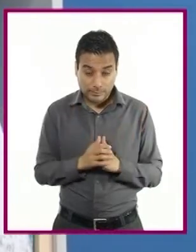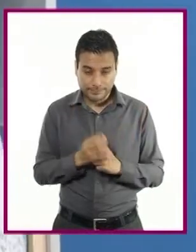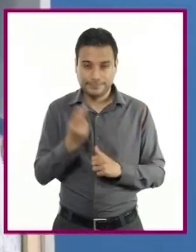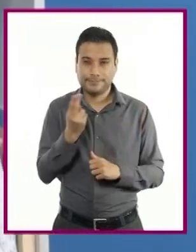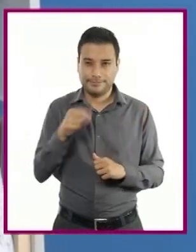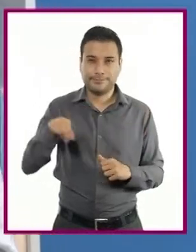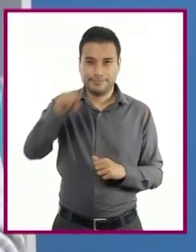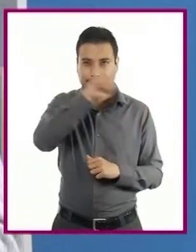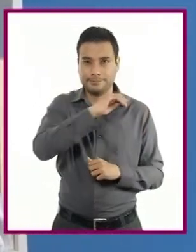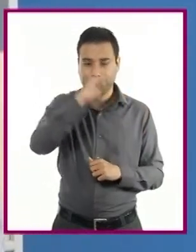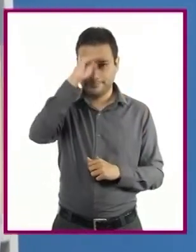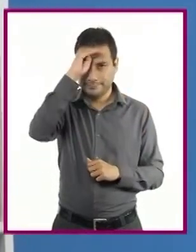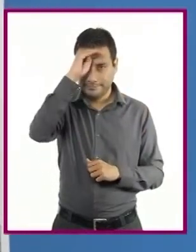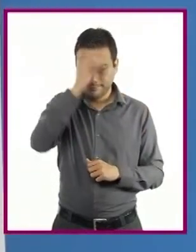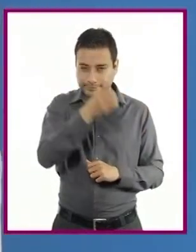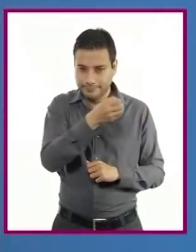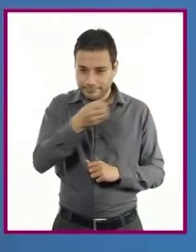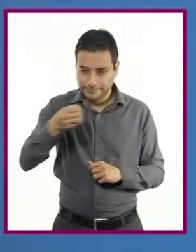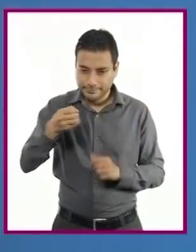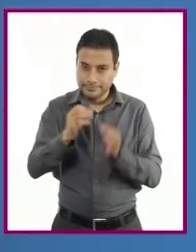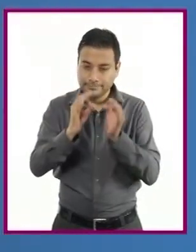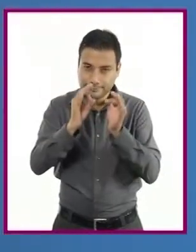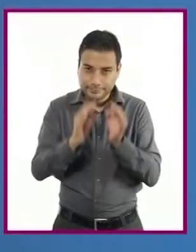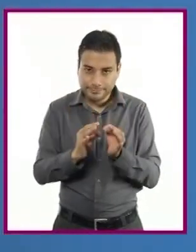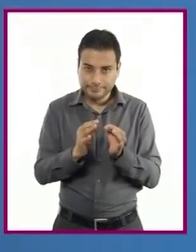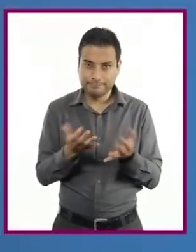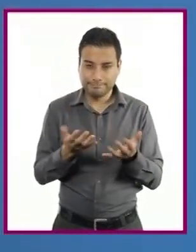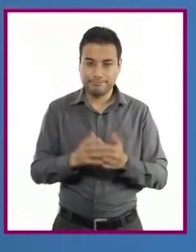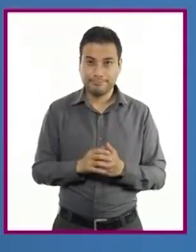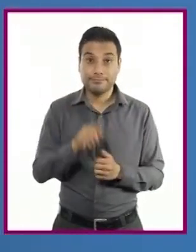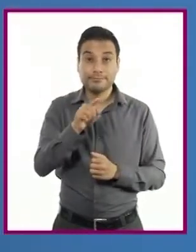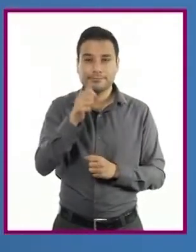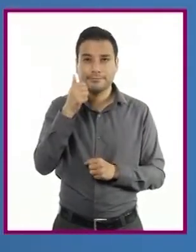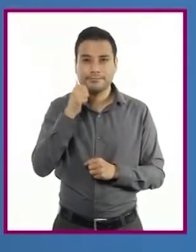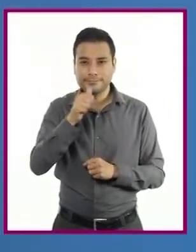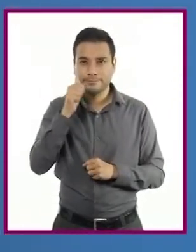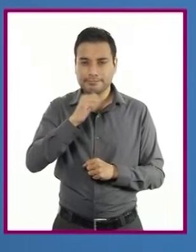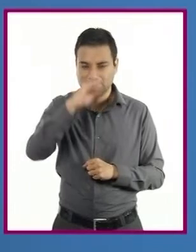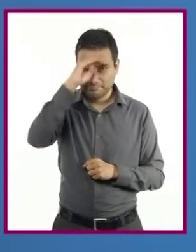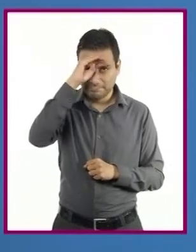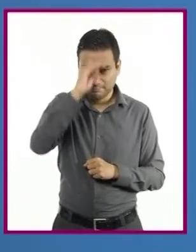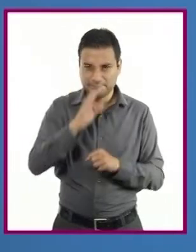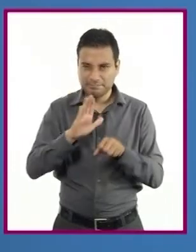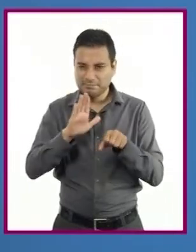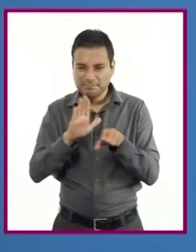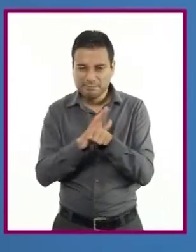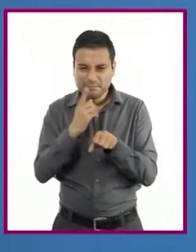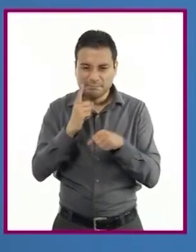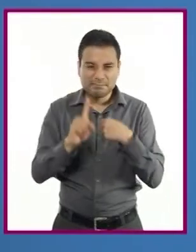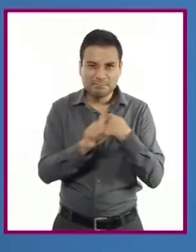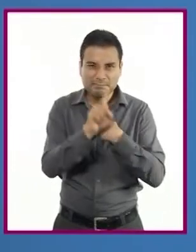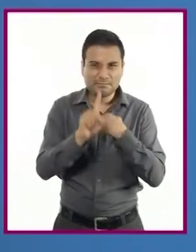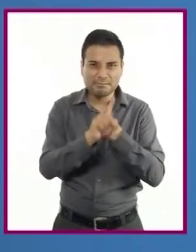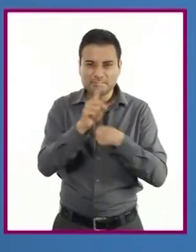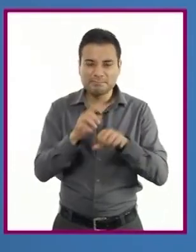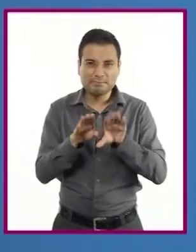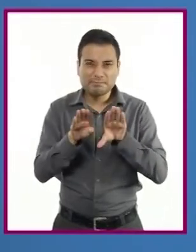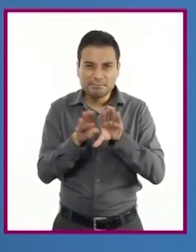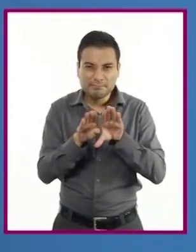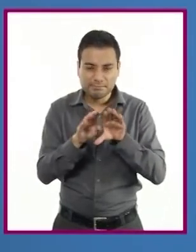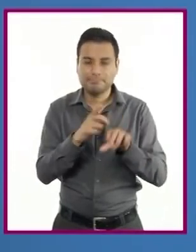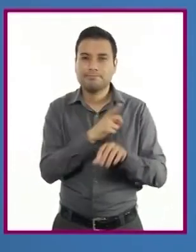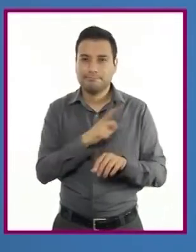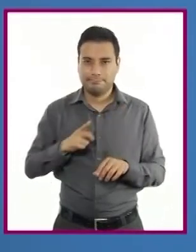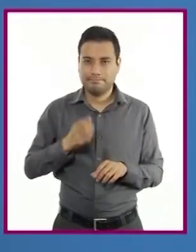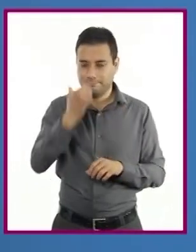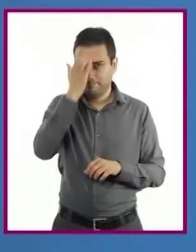sistémica. Esto es, identificando siempre las causas y los efectos de la relación entre la naturaleza y el ser